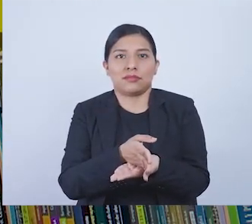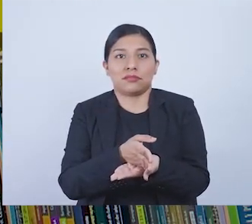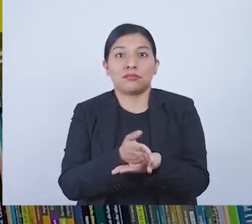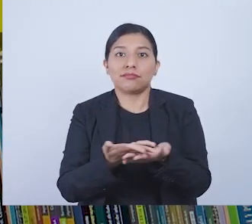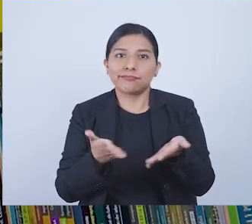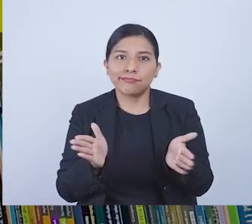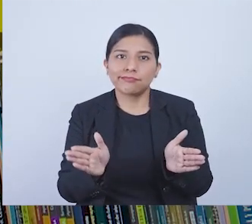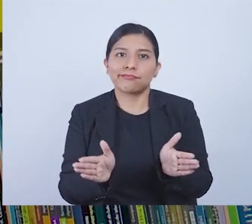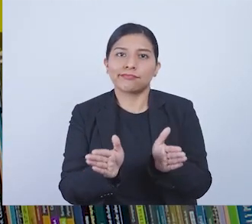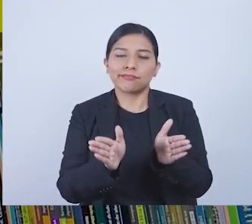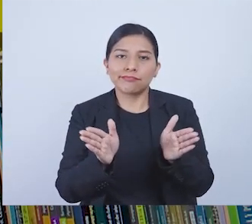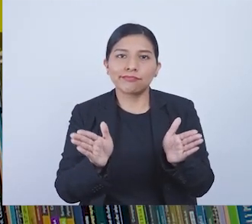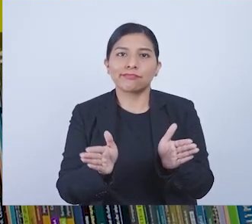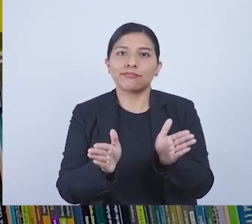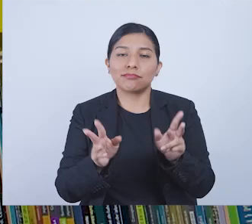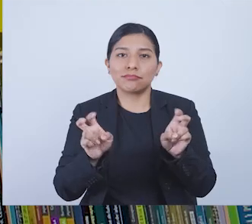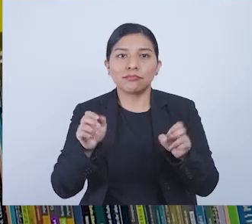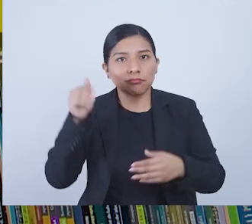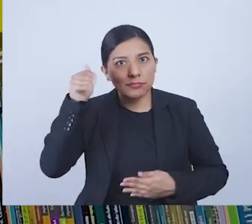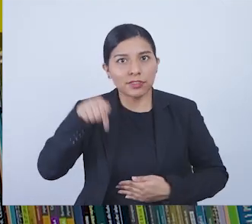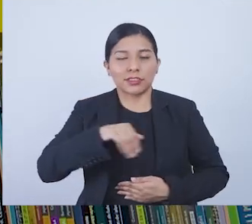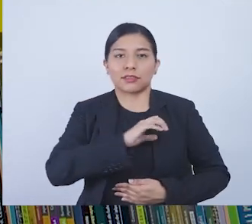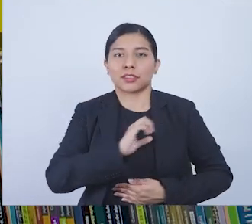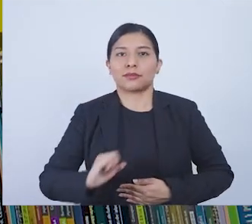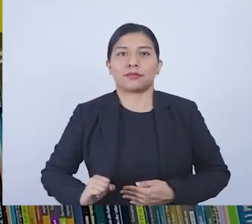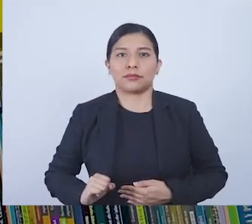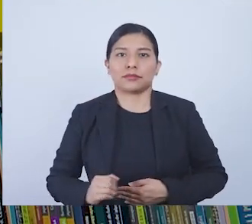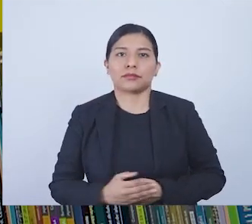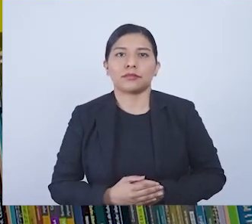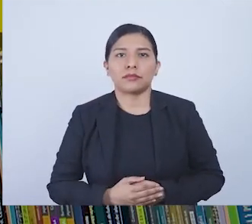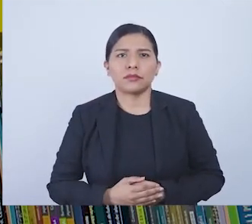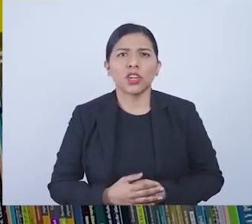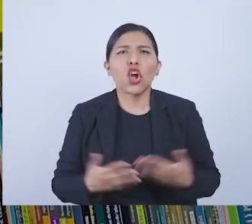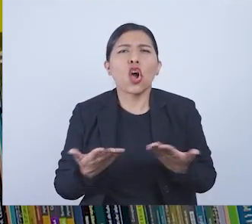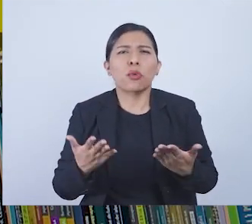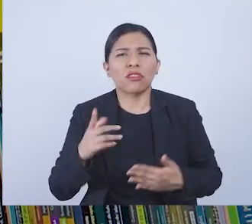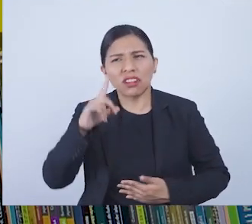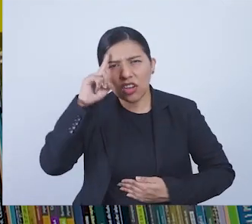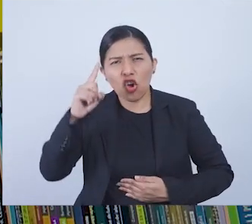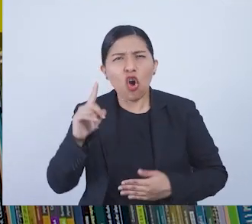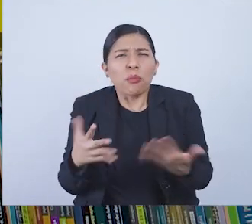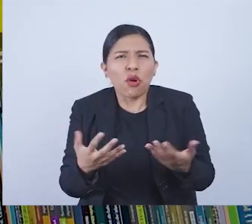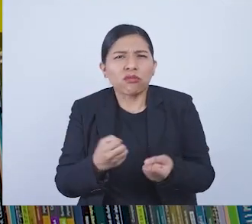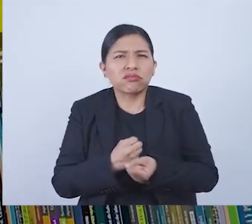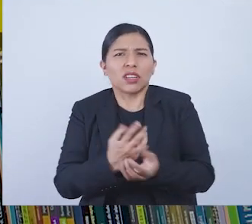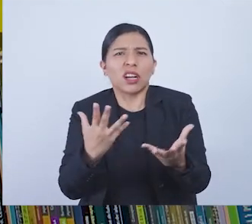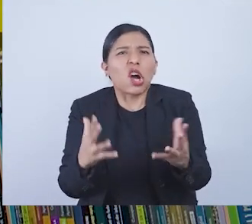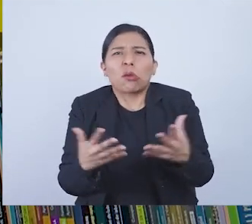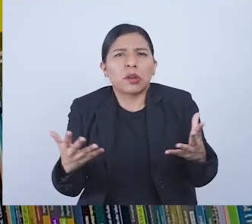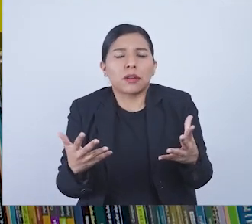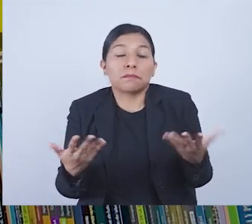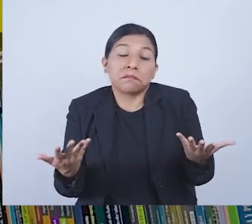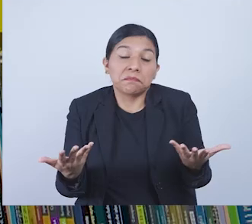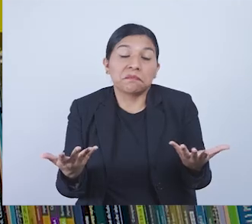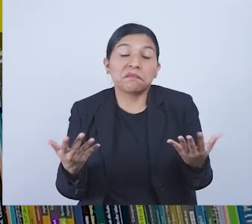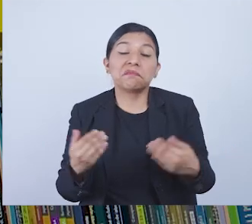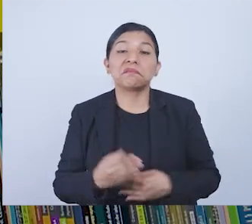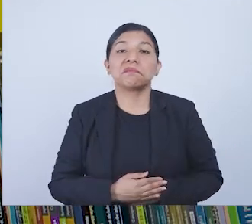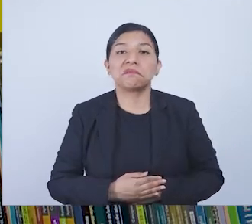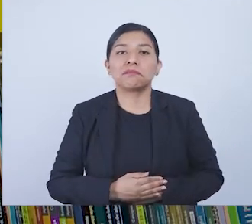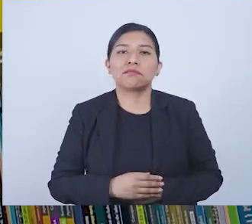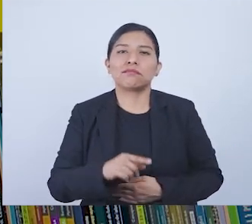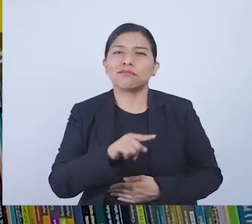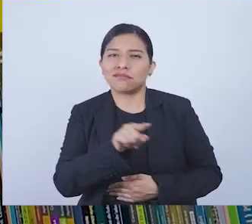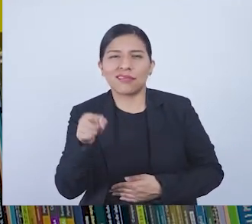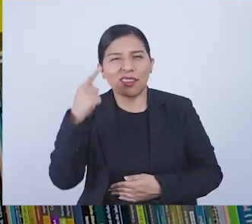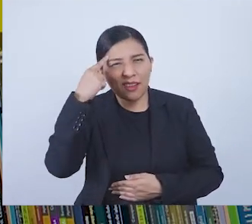parte educativa aquí en El Salvador. ¿De dónde nació esta idea? Pues indudablemente venían unos